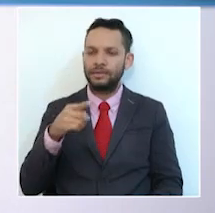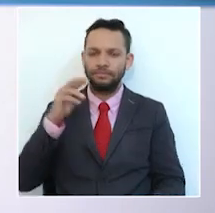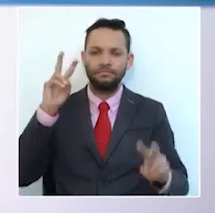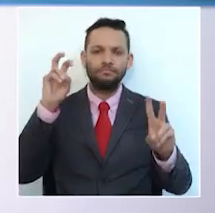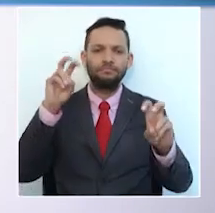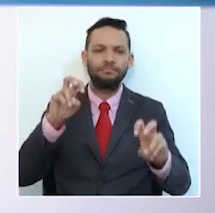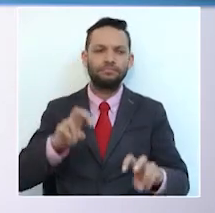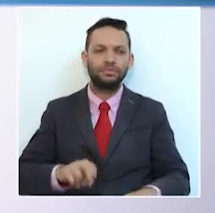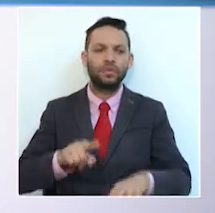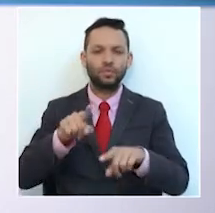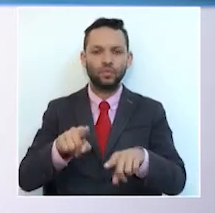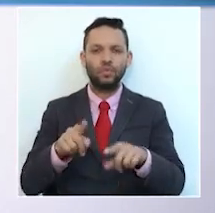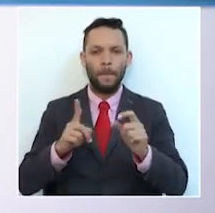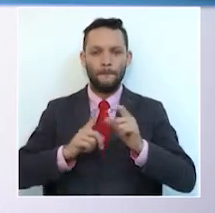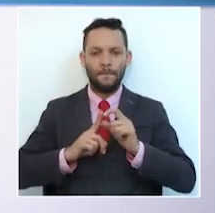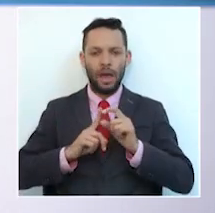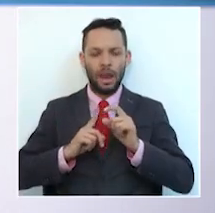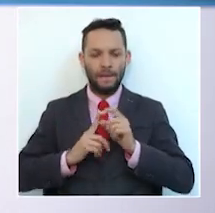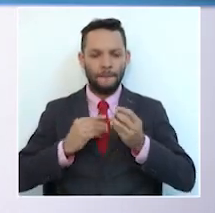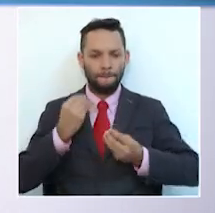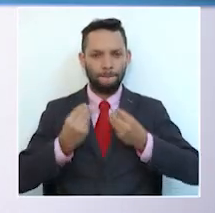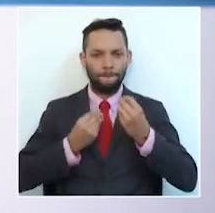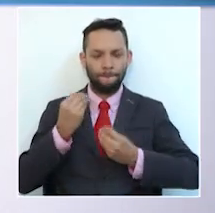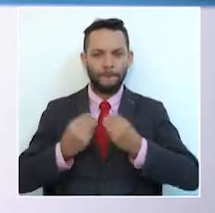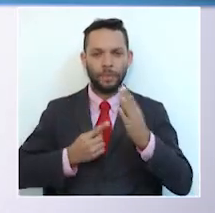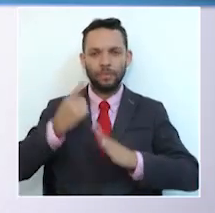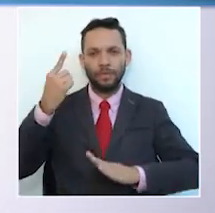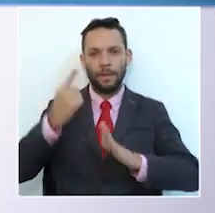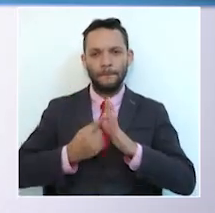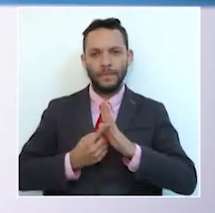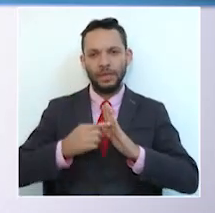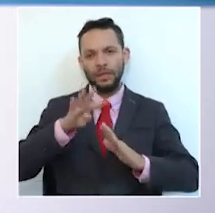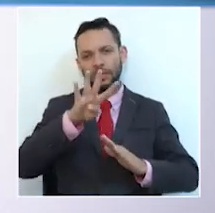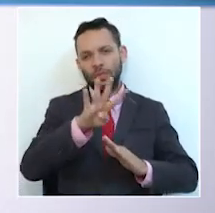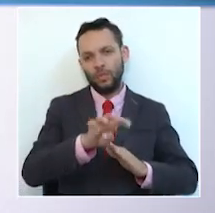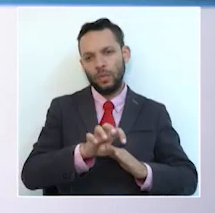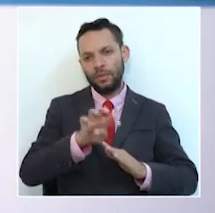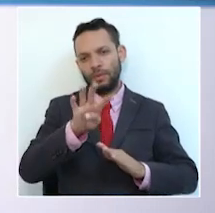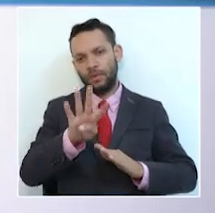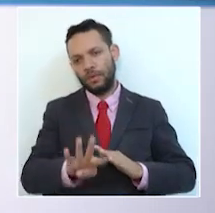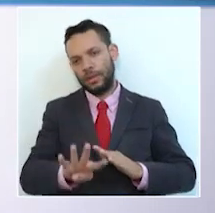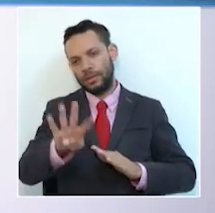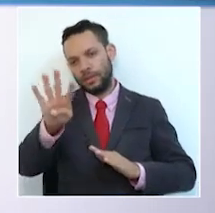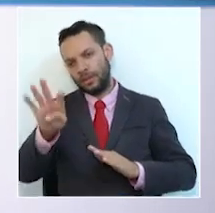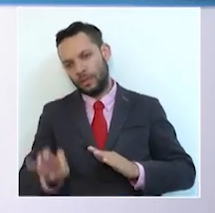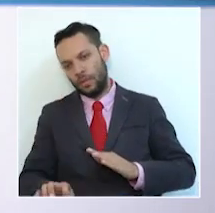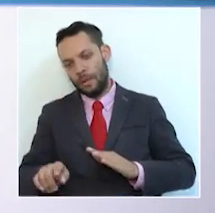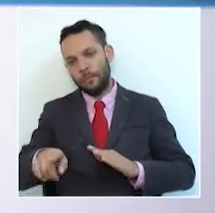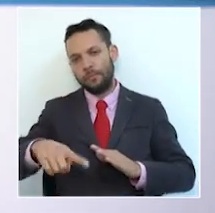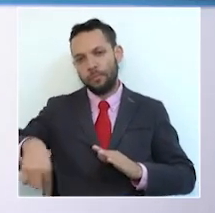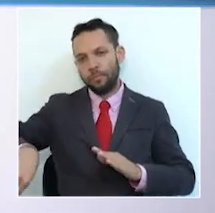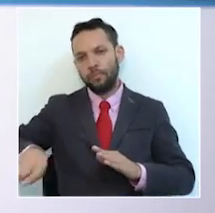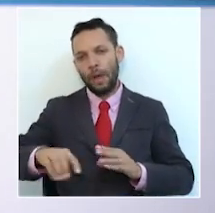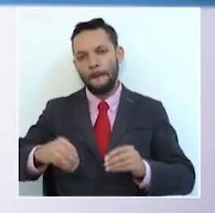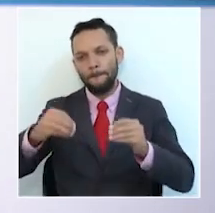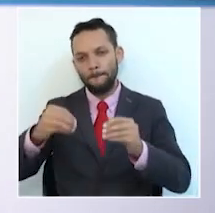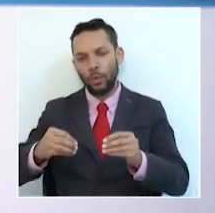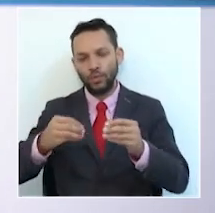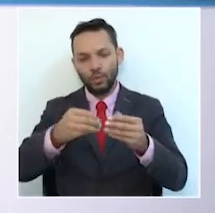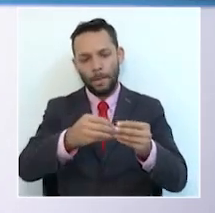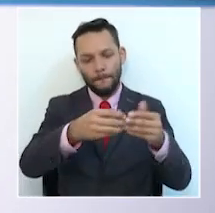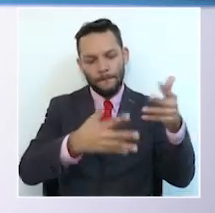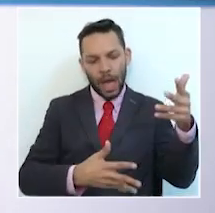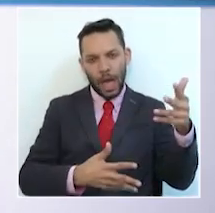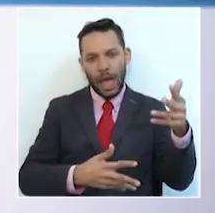realidad es un término que se acuñó en 1949 y que engloba una serie de terminología que si es